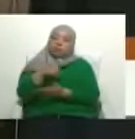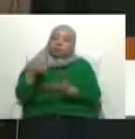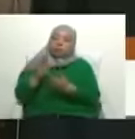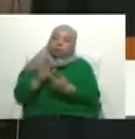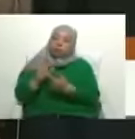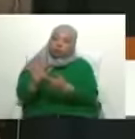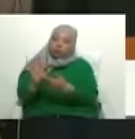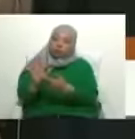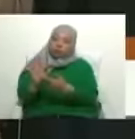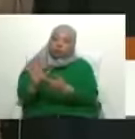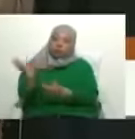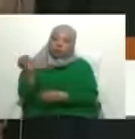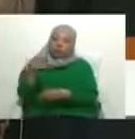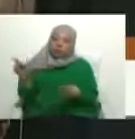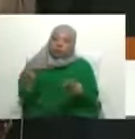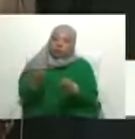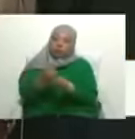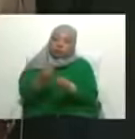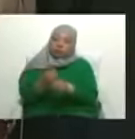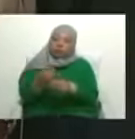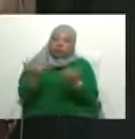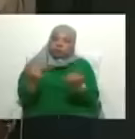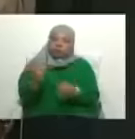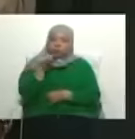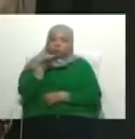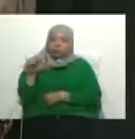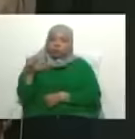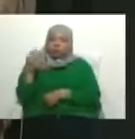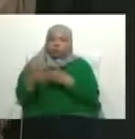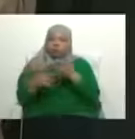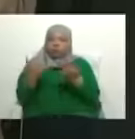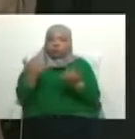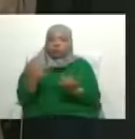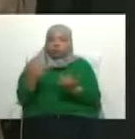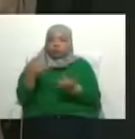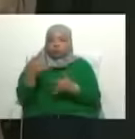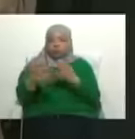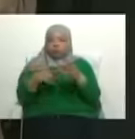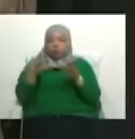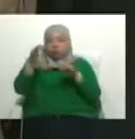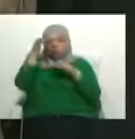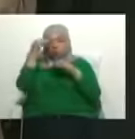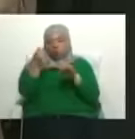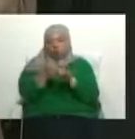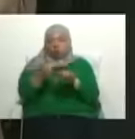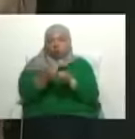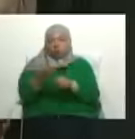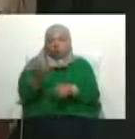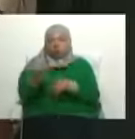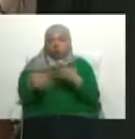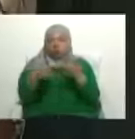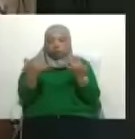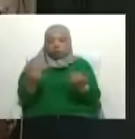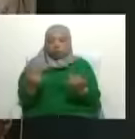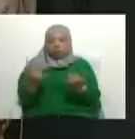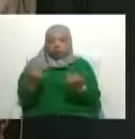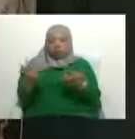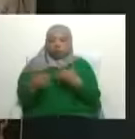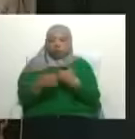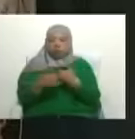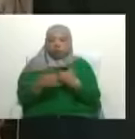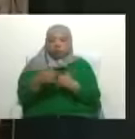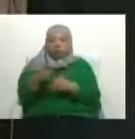presentaba más detalles sobre las recientes denuncias que se han realizado sobre atentados que han intentado realizar en contra